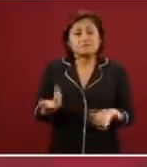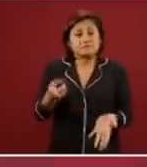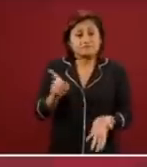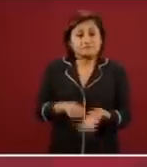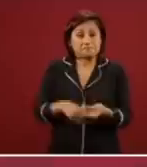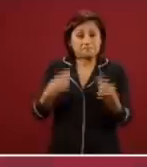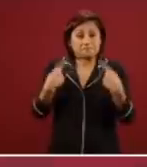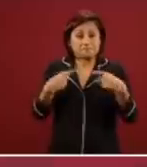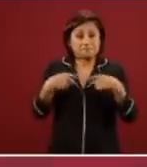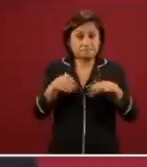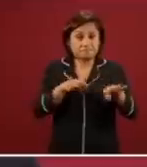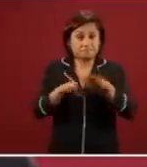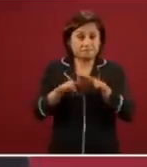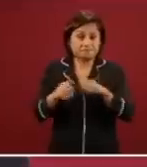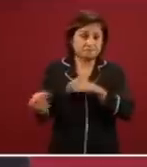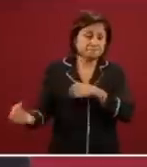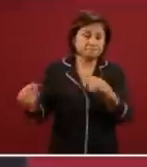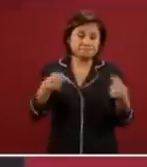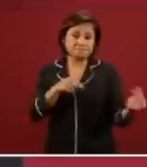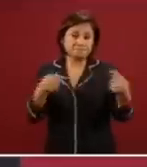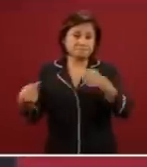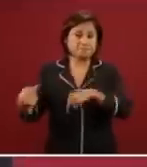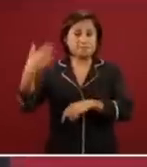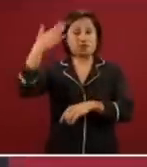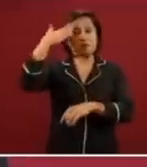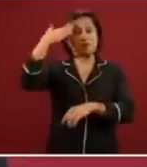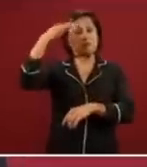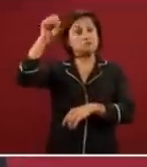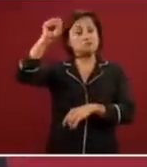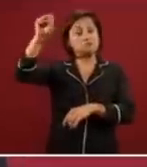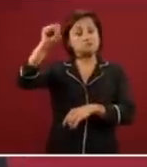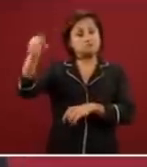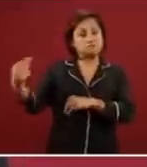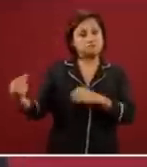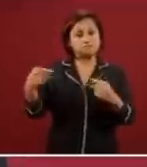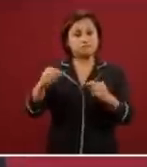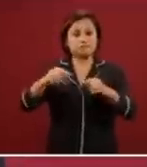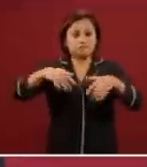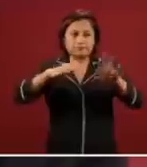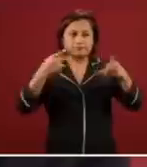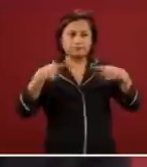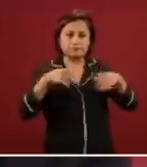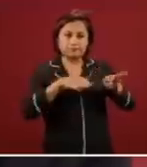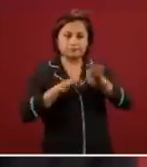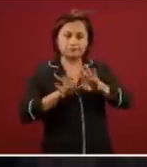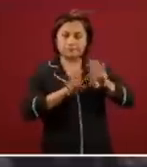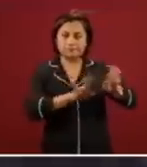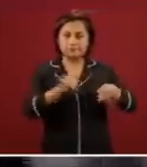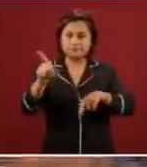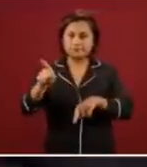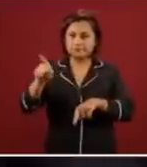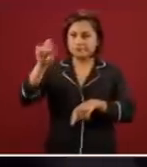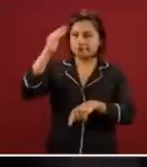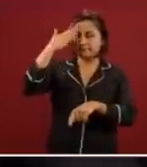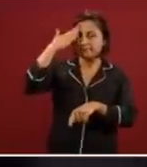trabajadores o dirigentes, pues para no meter a los trabajadores, que hay